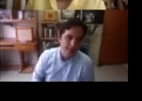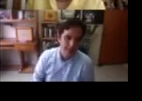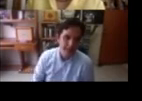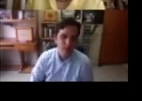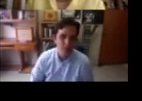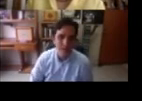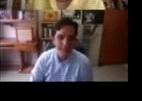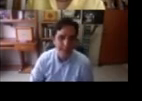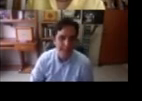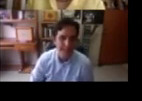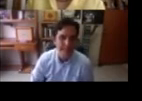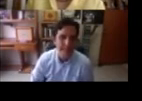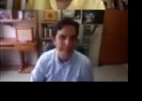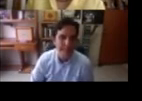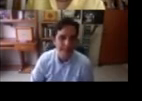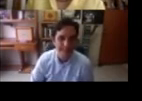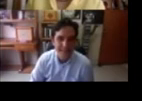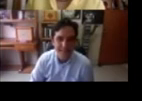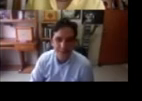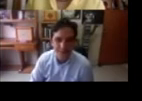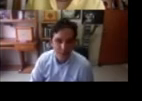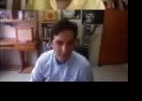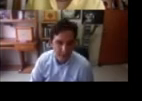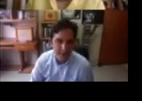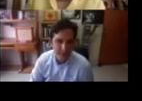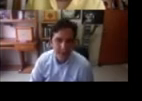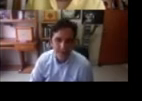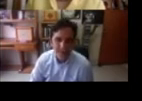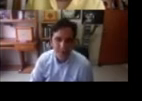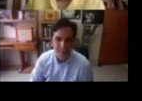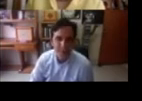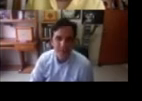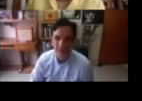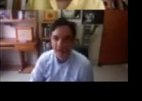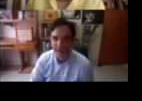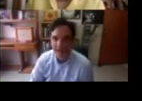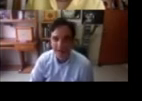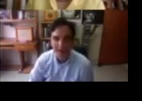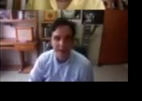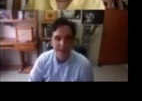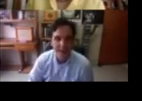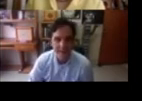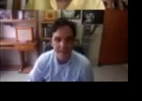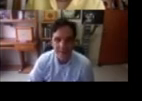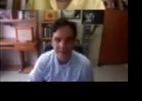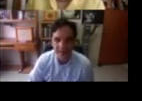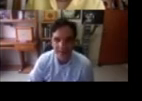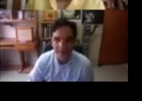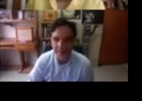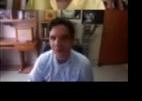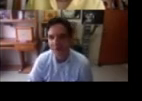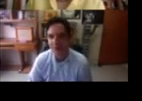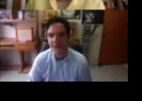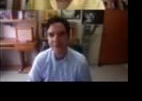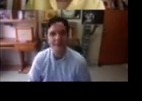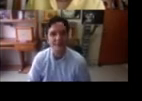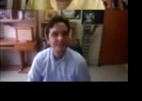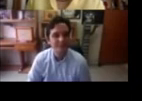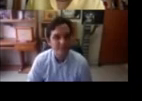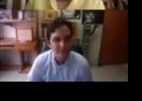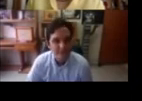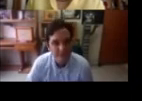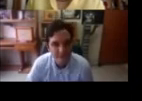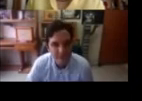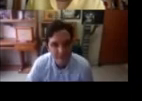vino y tuvo una charla directamente con niñas y niños como parte del proyecto Tiempo para Juglar. También adelante, por favor.